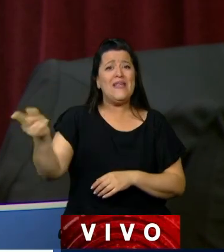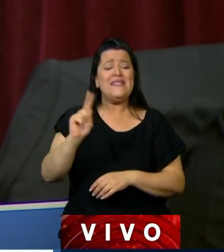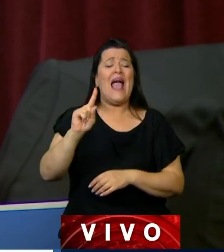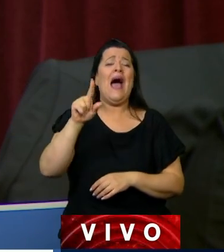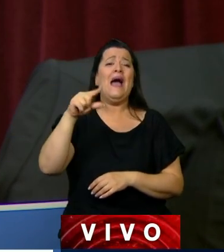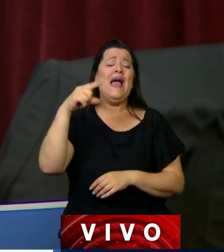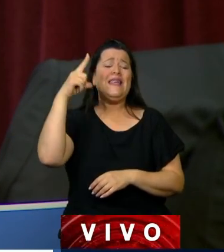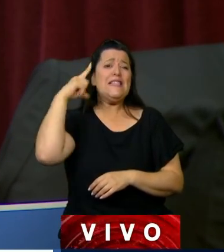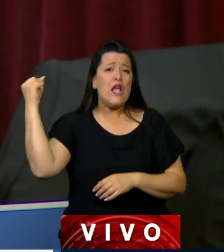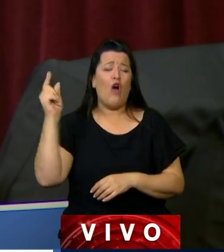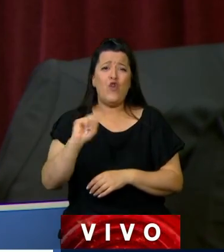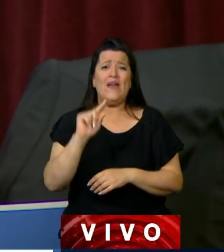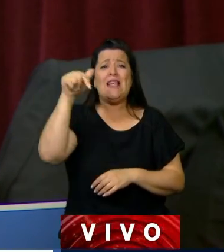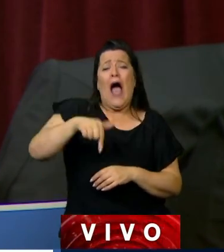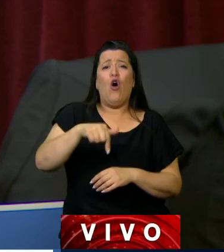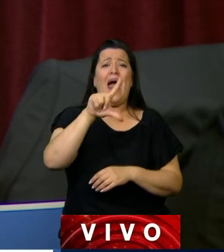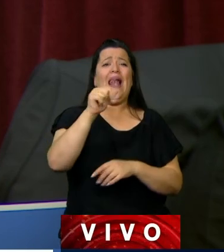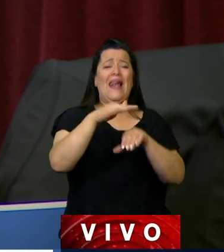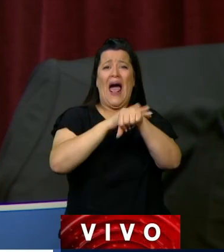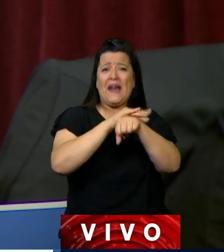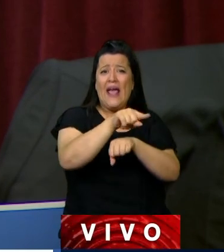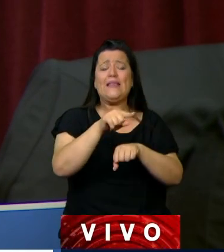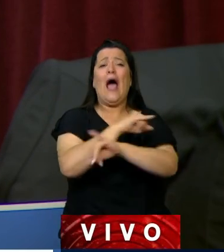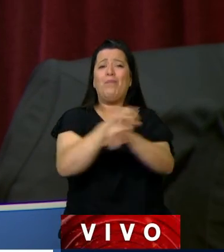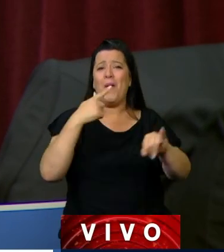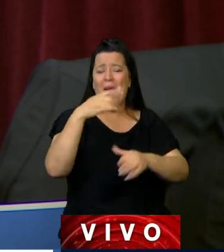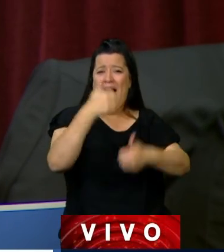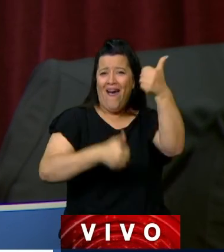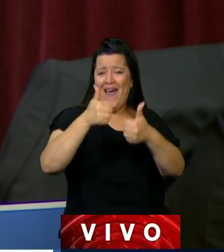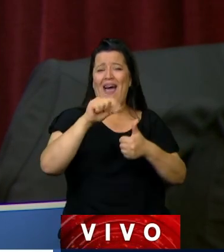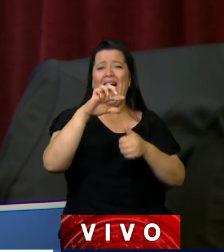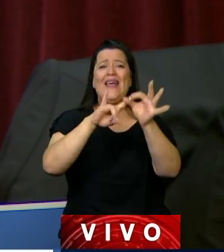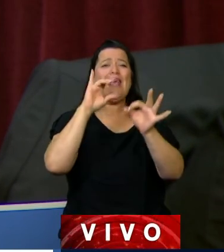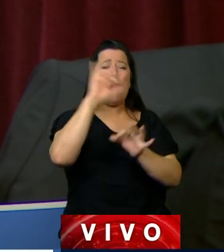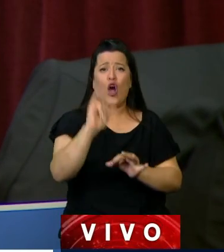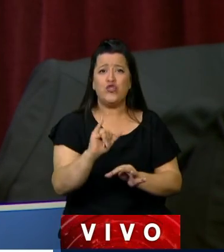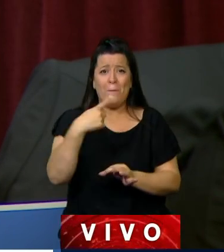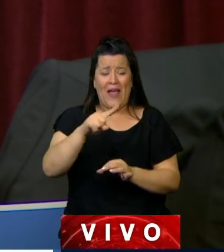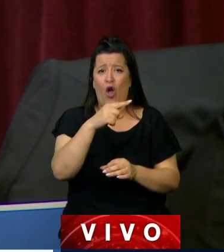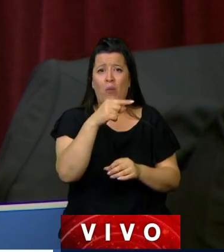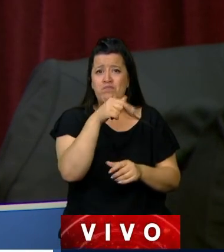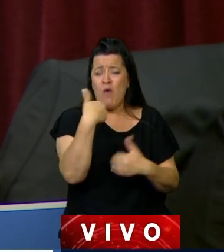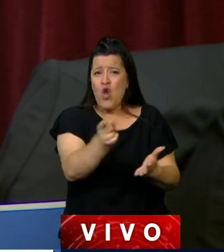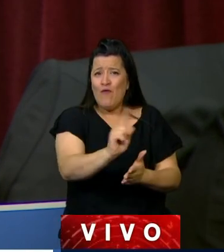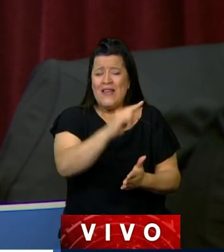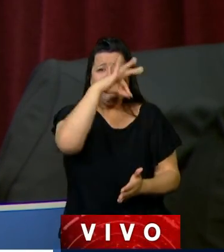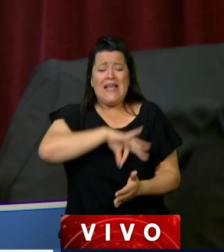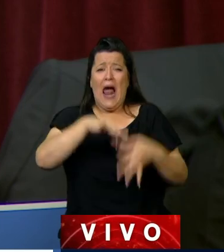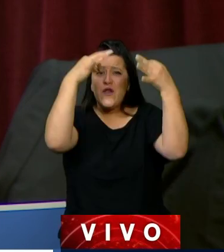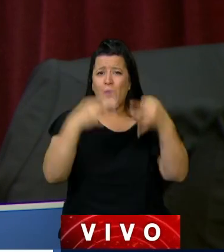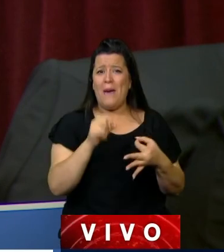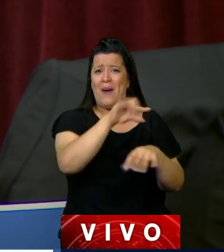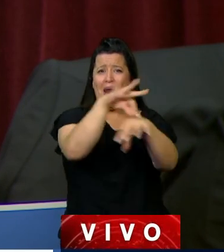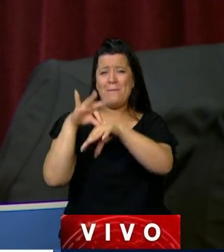reta que ahora lanza a Quirós, pero no le paga a los concurrentes que son profesionales que no reciben ningún salario.